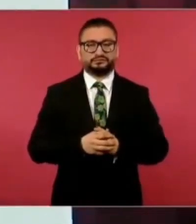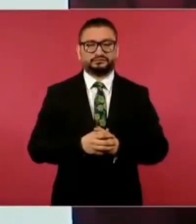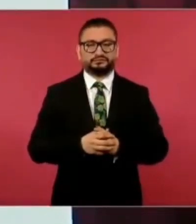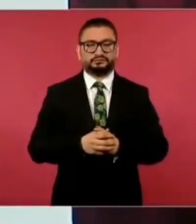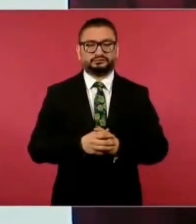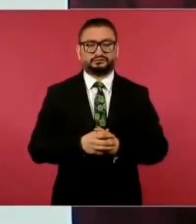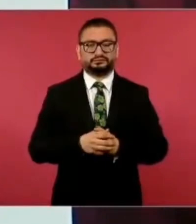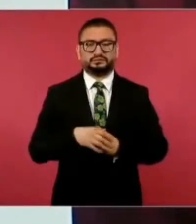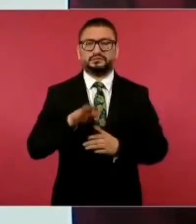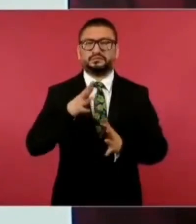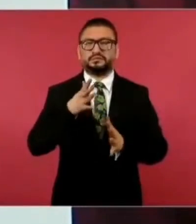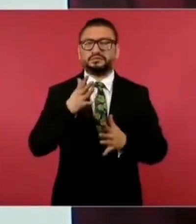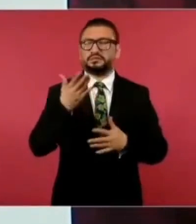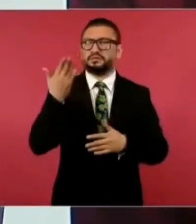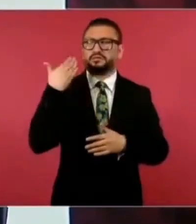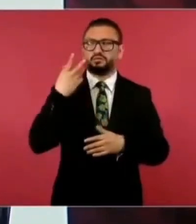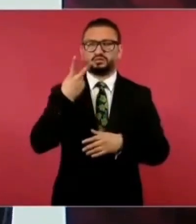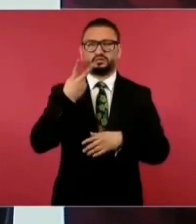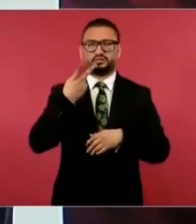Hace 2 días